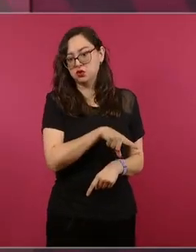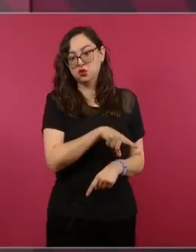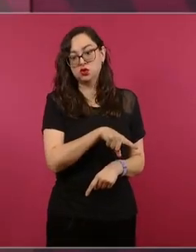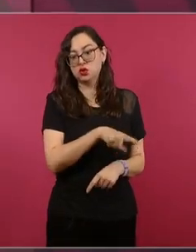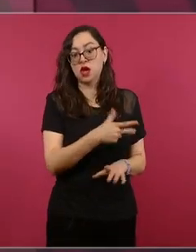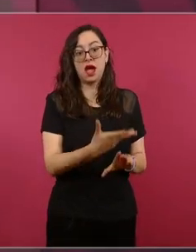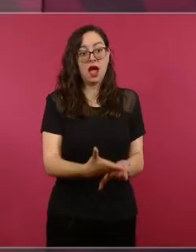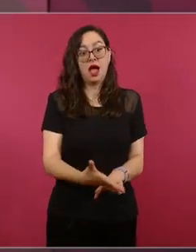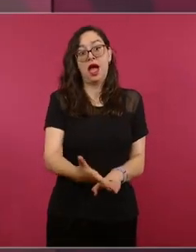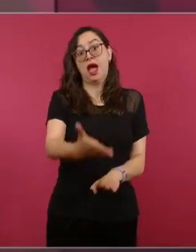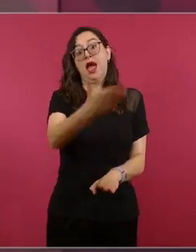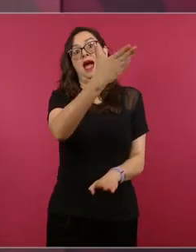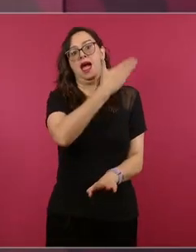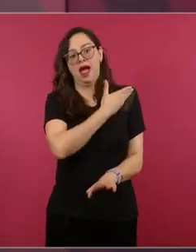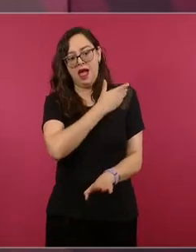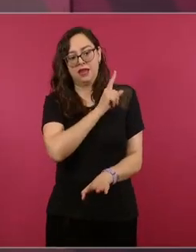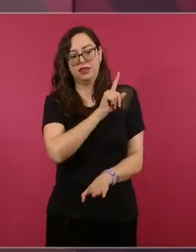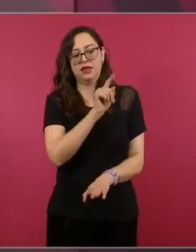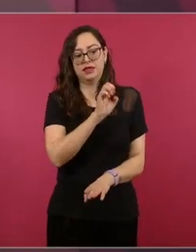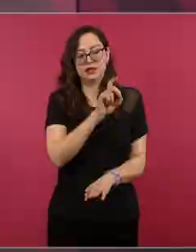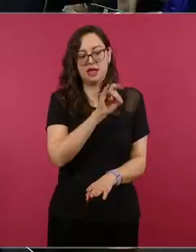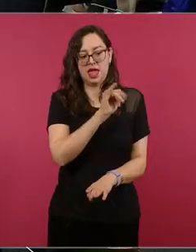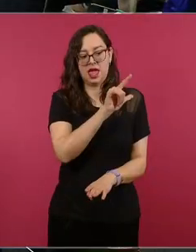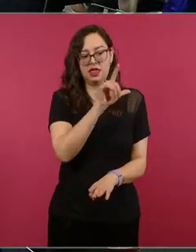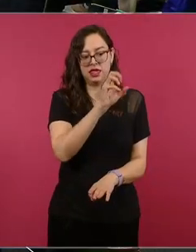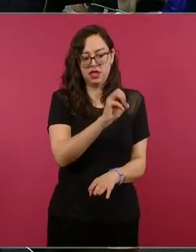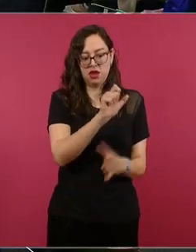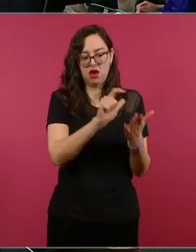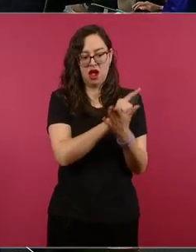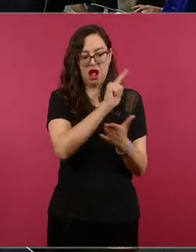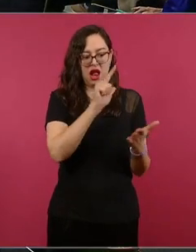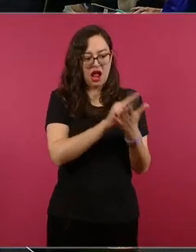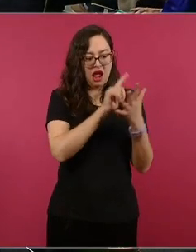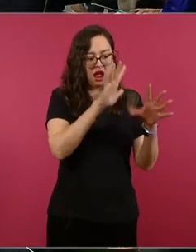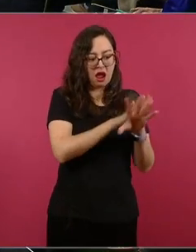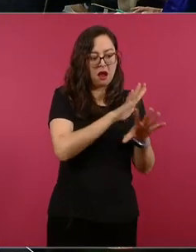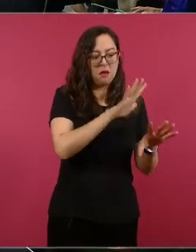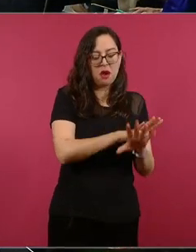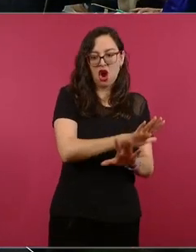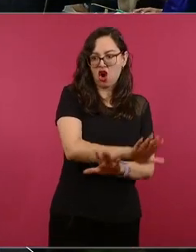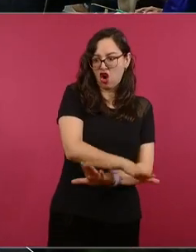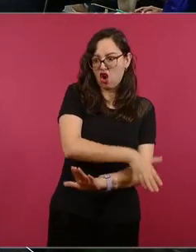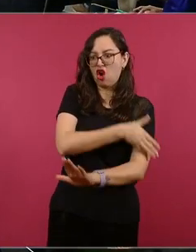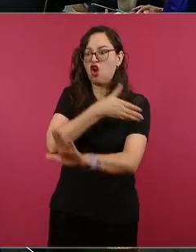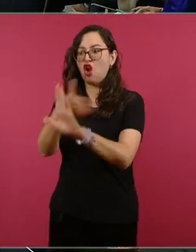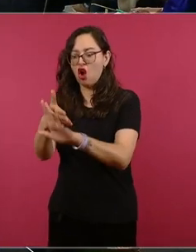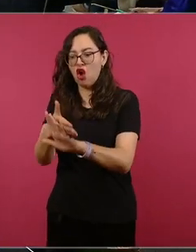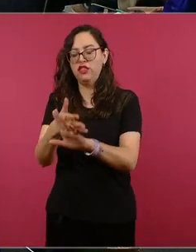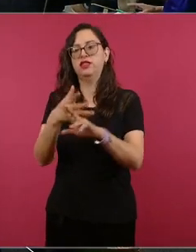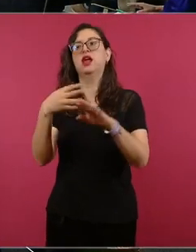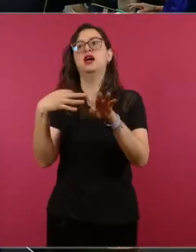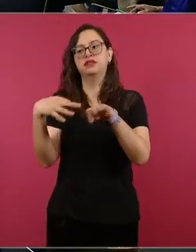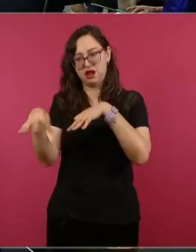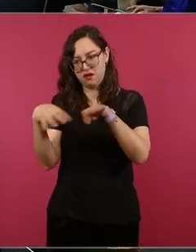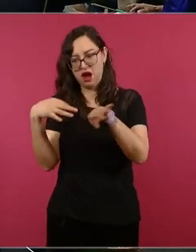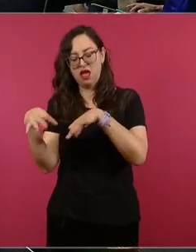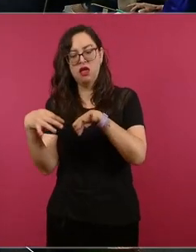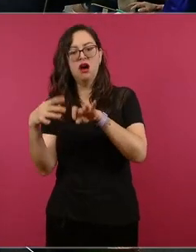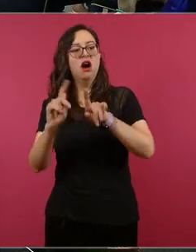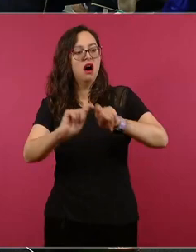a favor de las Afores, de la privatización de las